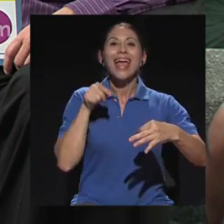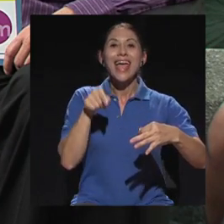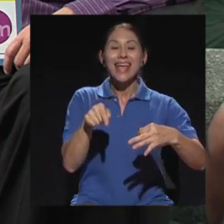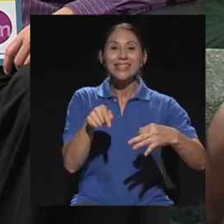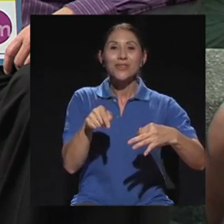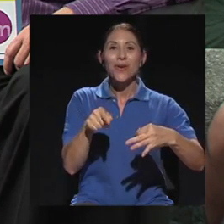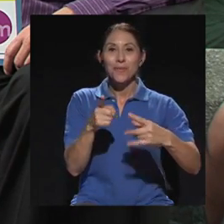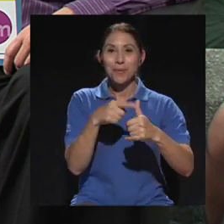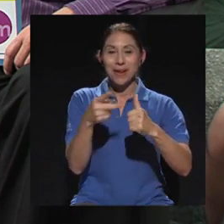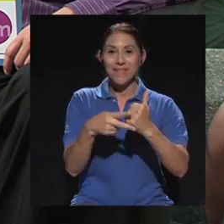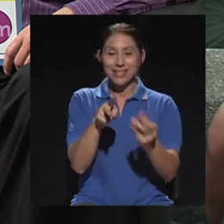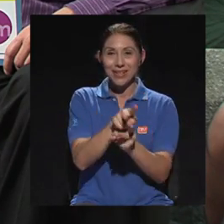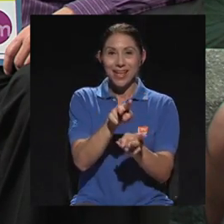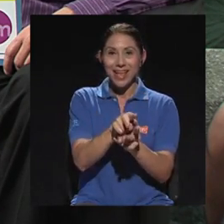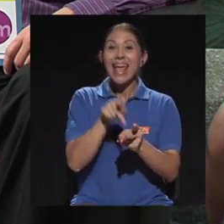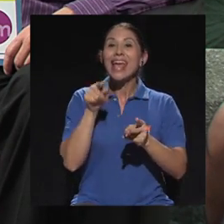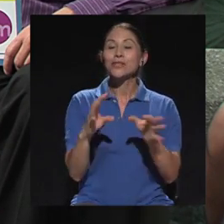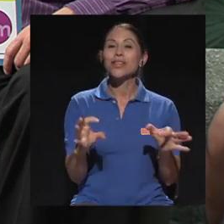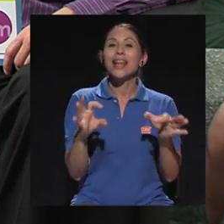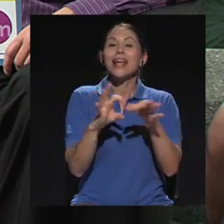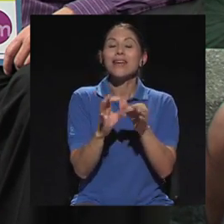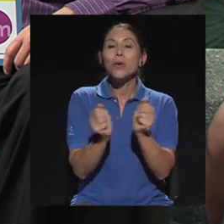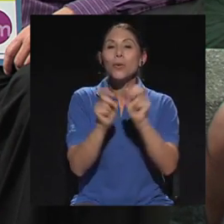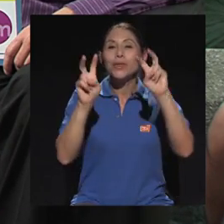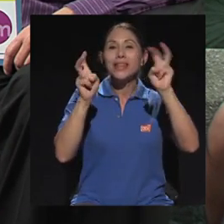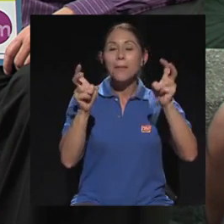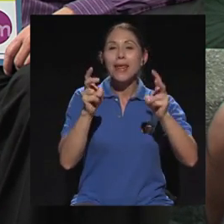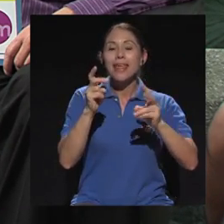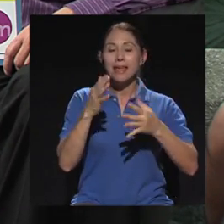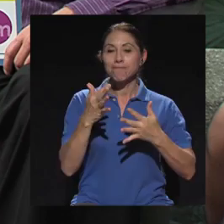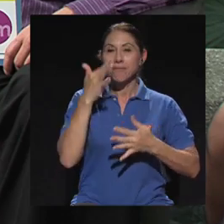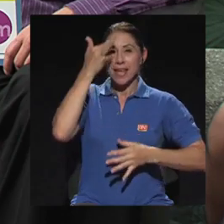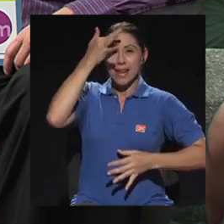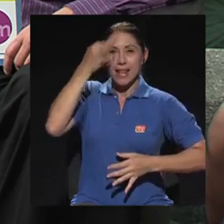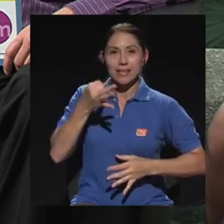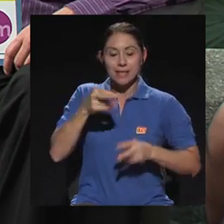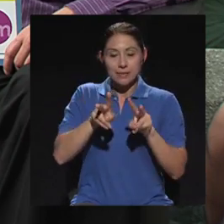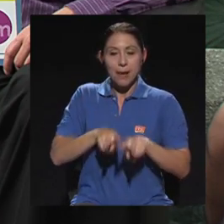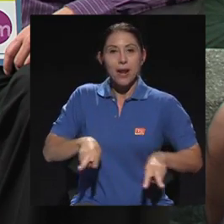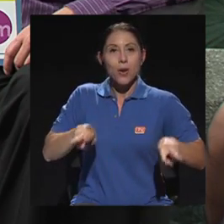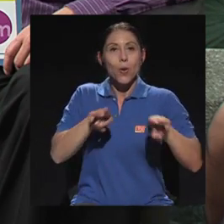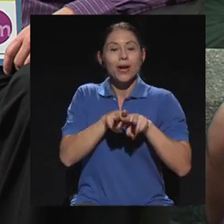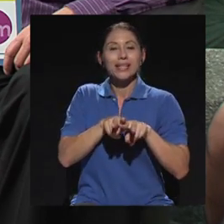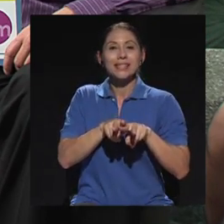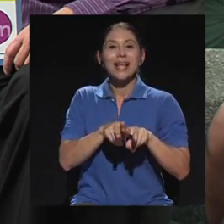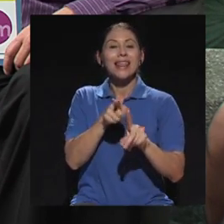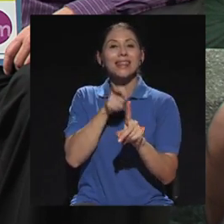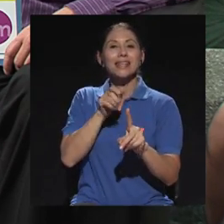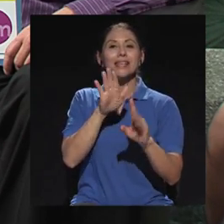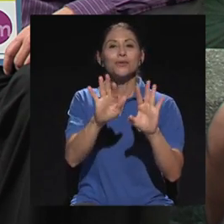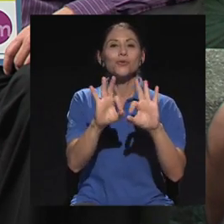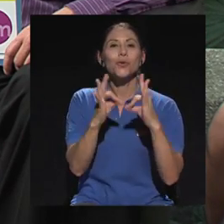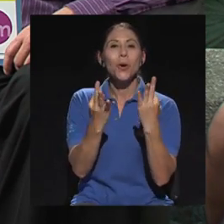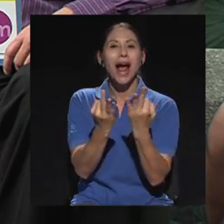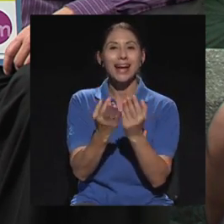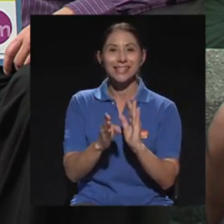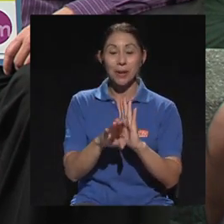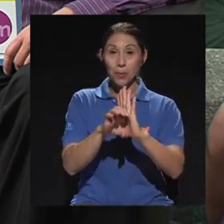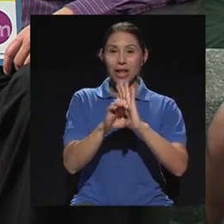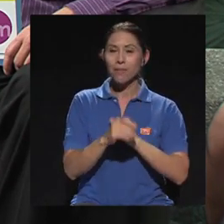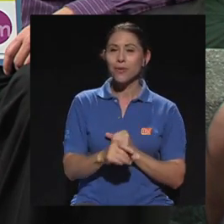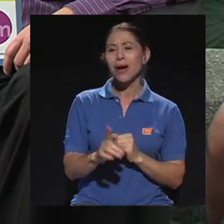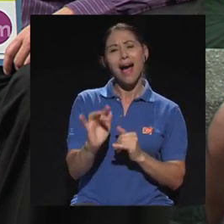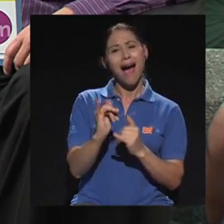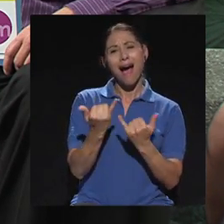valores que los jóvenes desarrollan desde sus hogares. Convicciones que van desde no es tu momento,